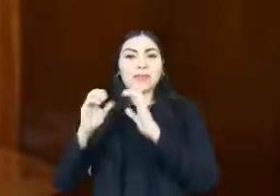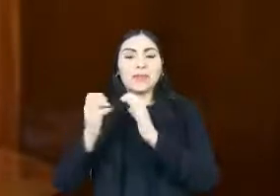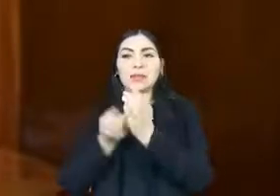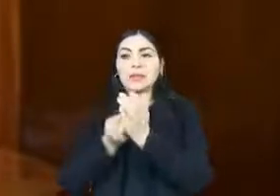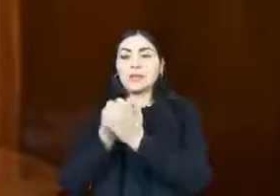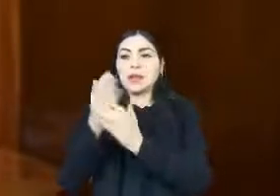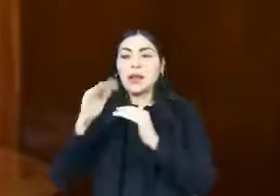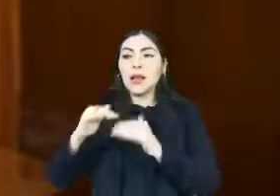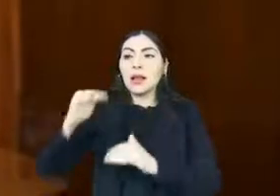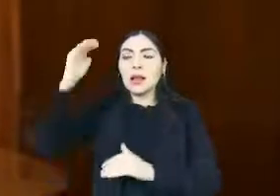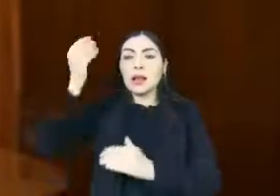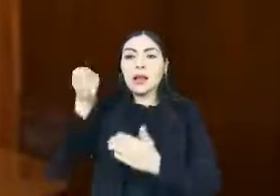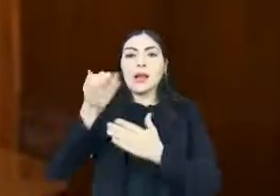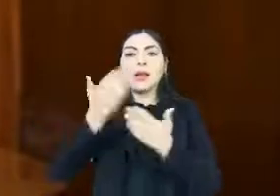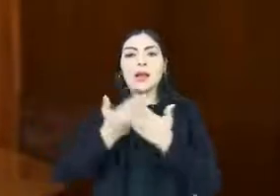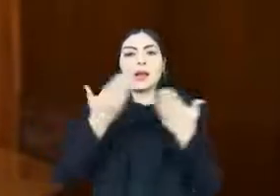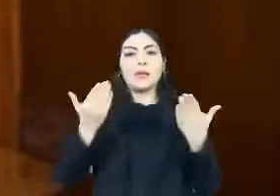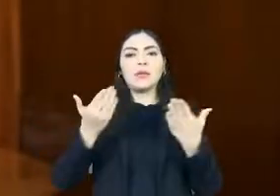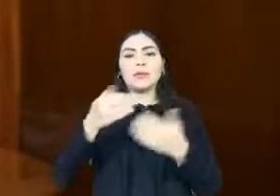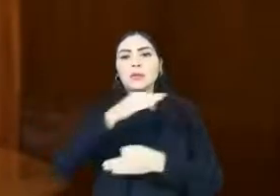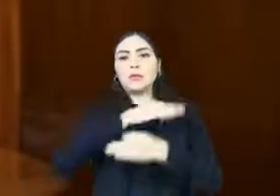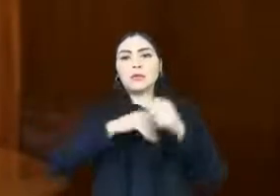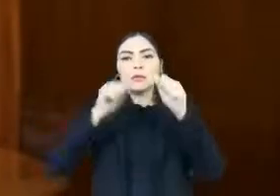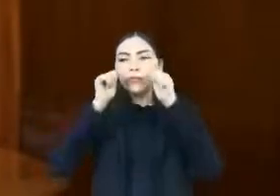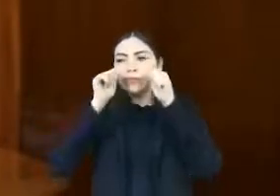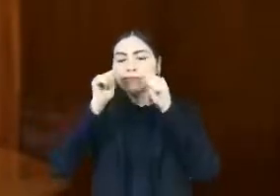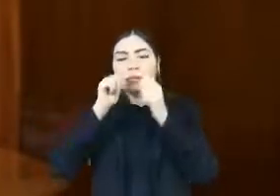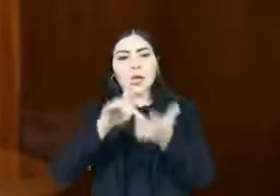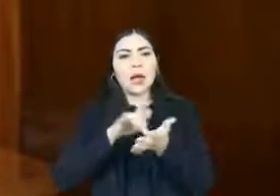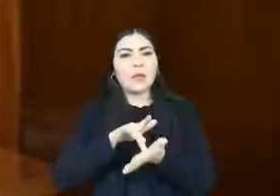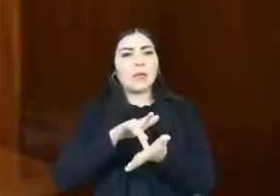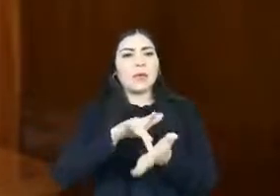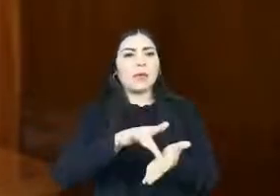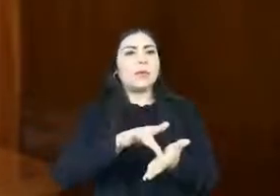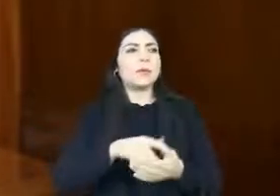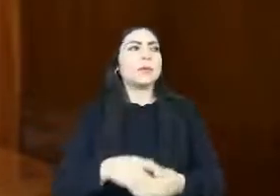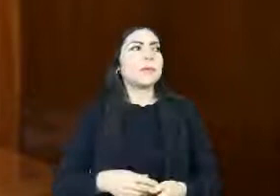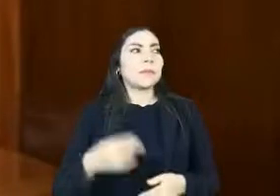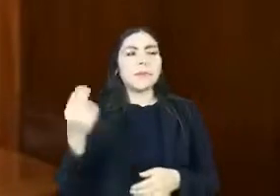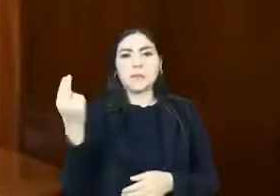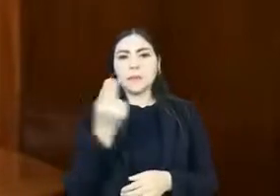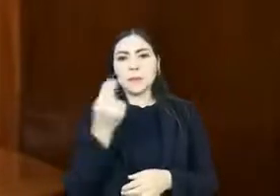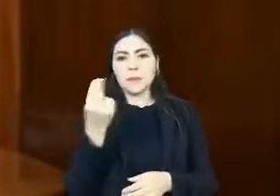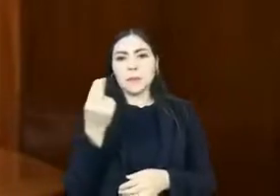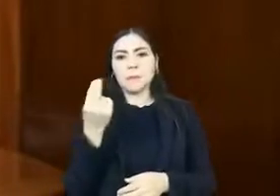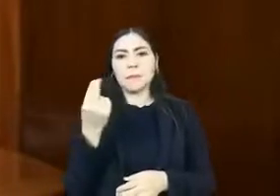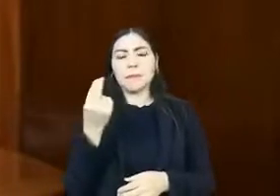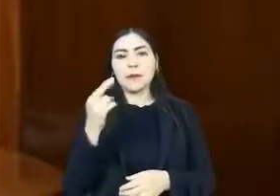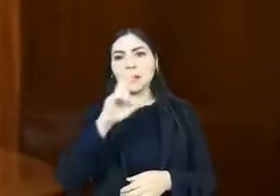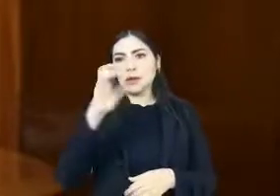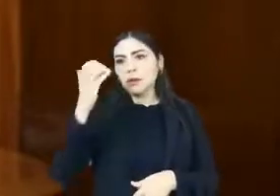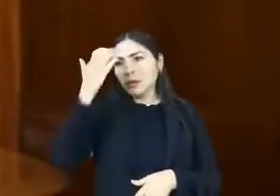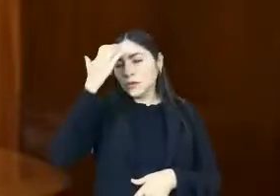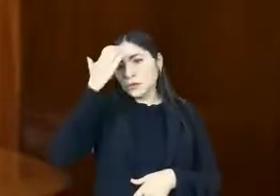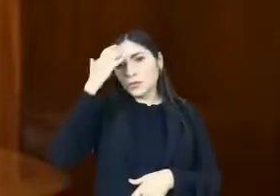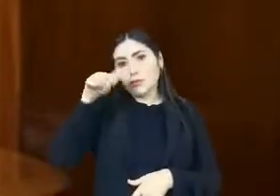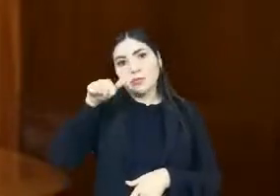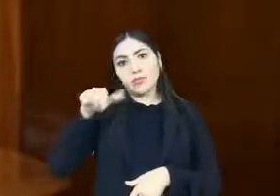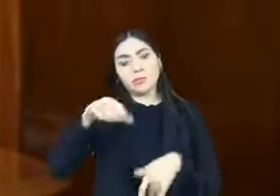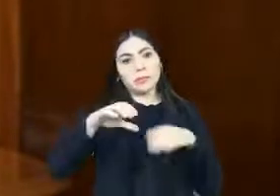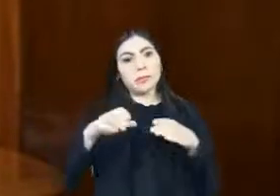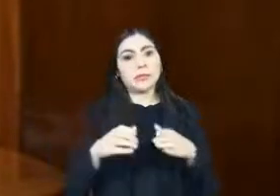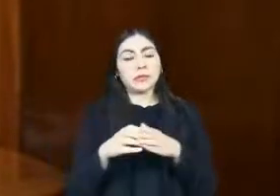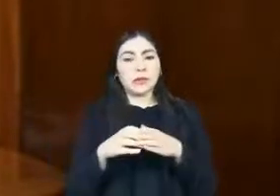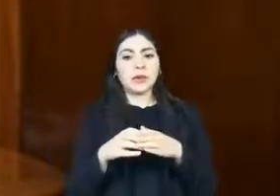ameritan de todo nuestro seguimiento y apoyo se requiere reconocer a este sector y